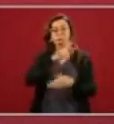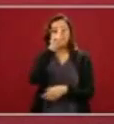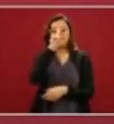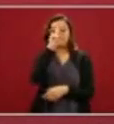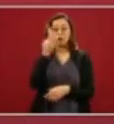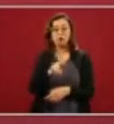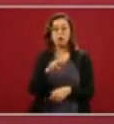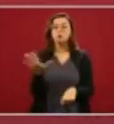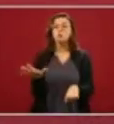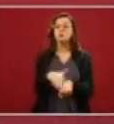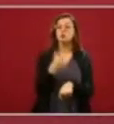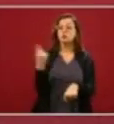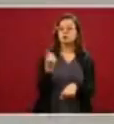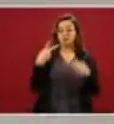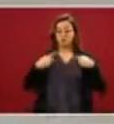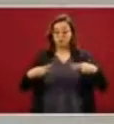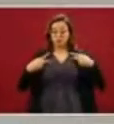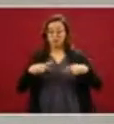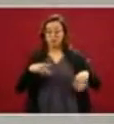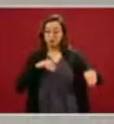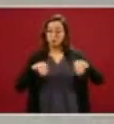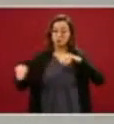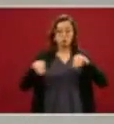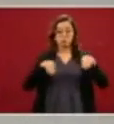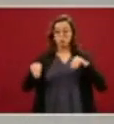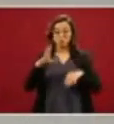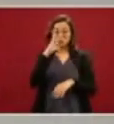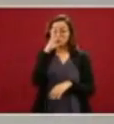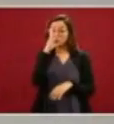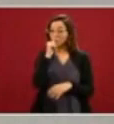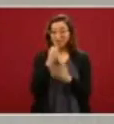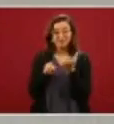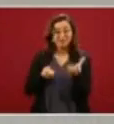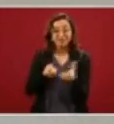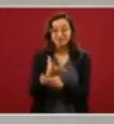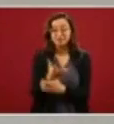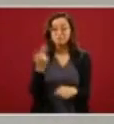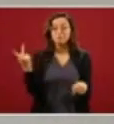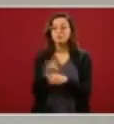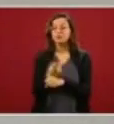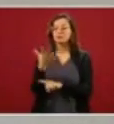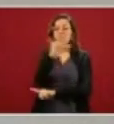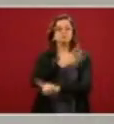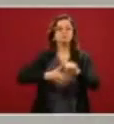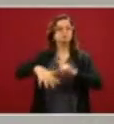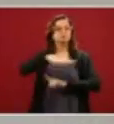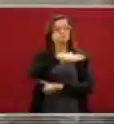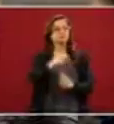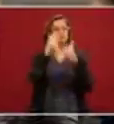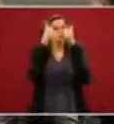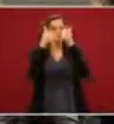movilidad de las personas, se paraliza la sociedad. Y al paralizarse la